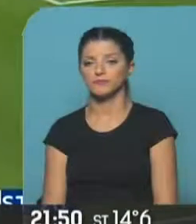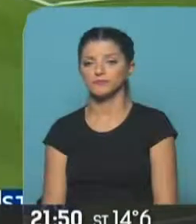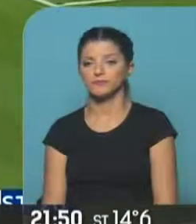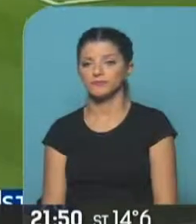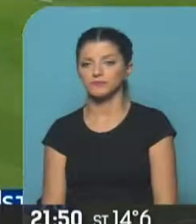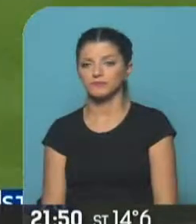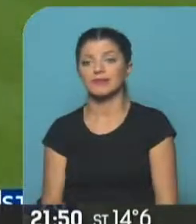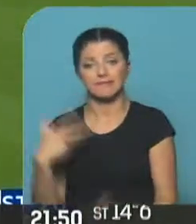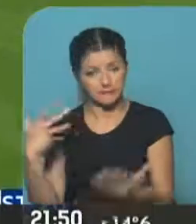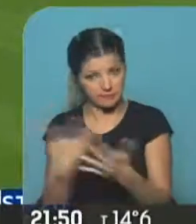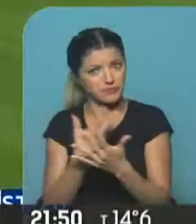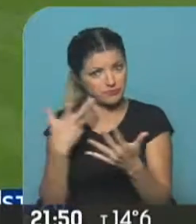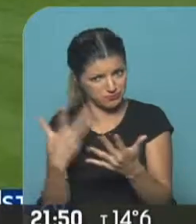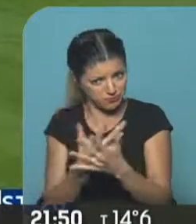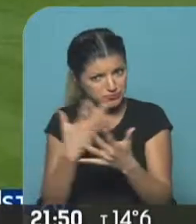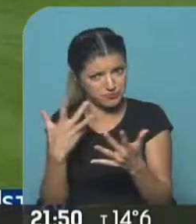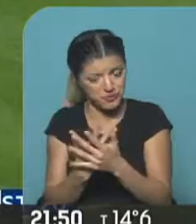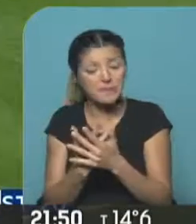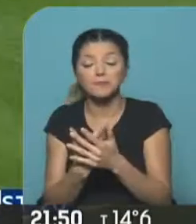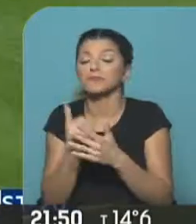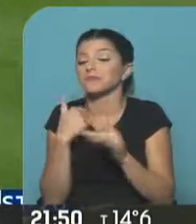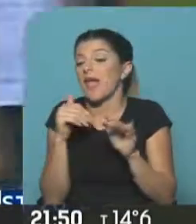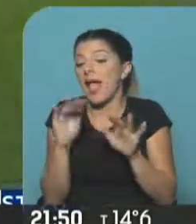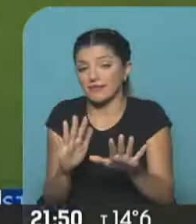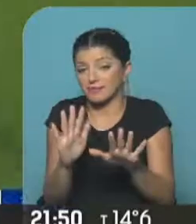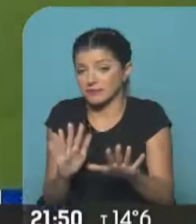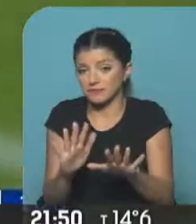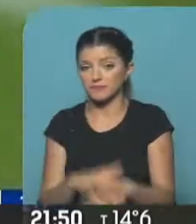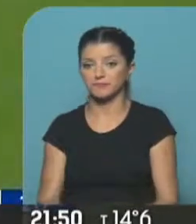sufrió, ¿eh? Y de esta manera